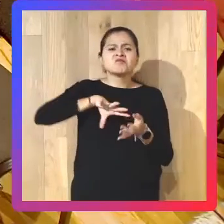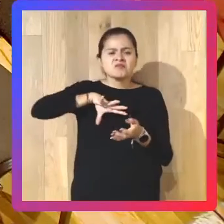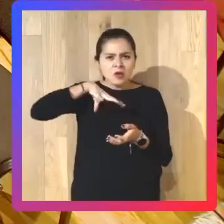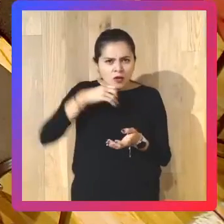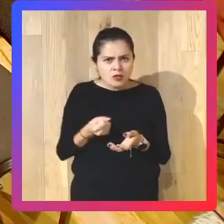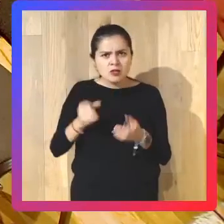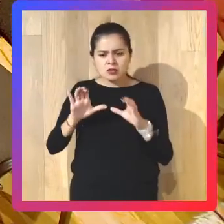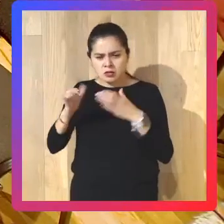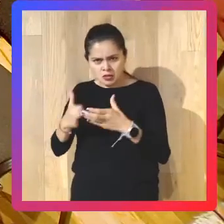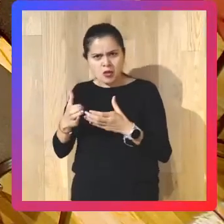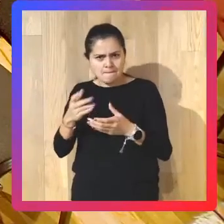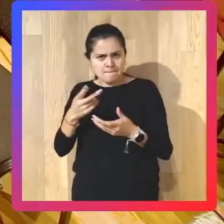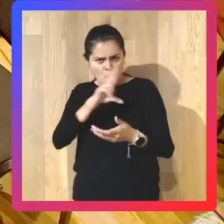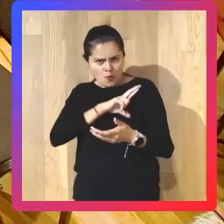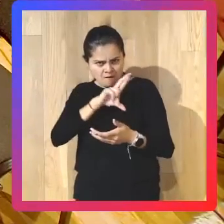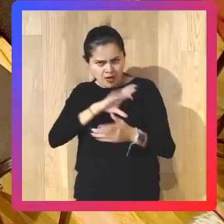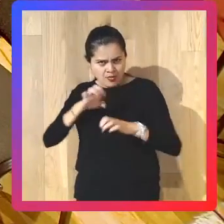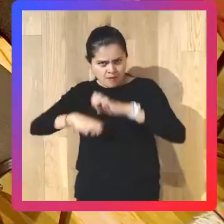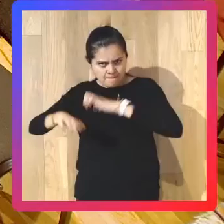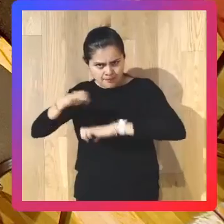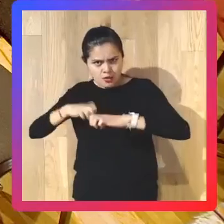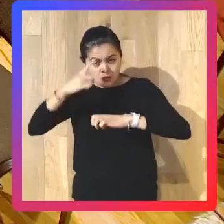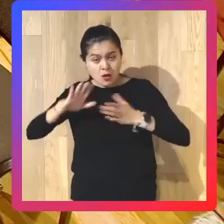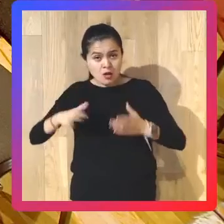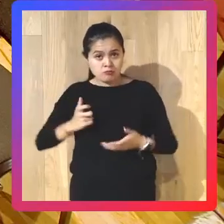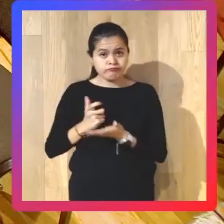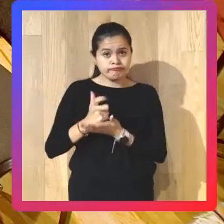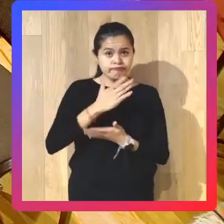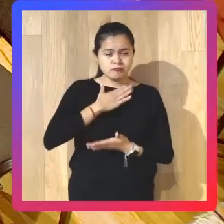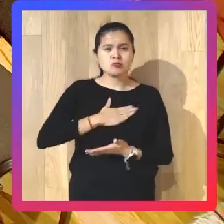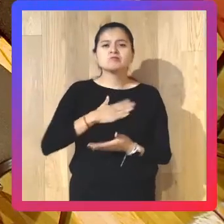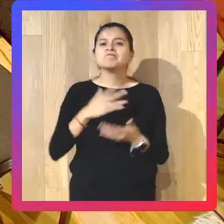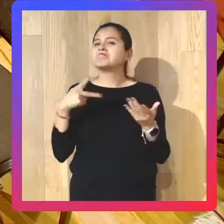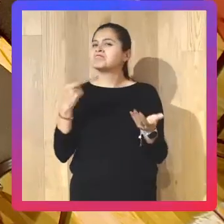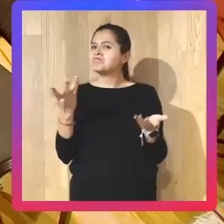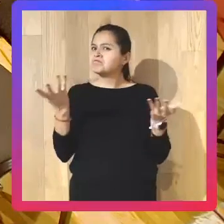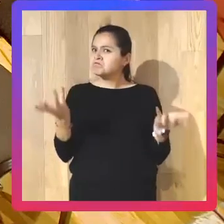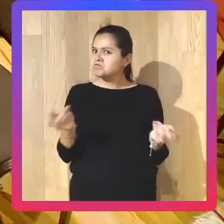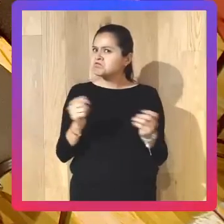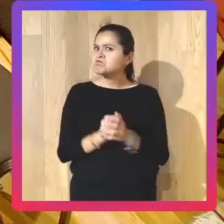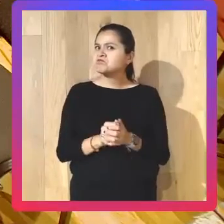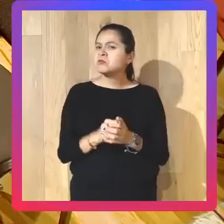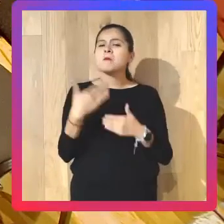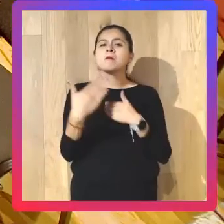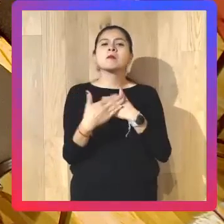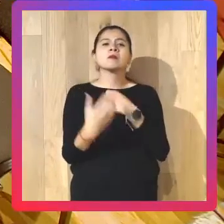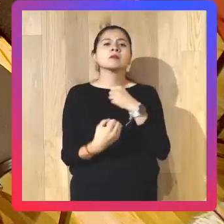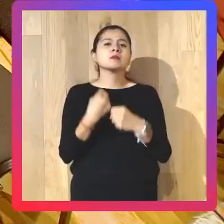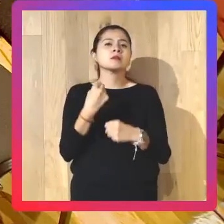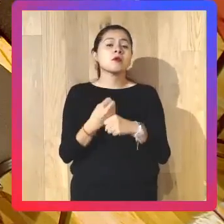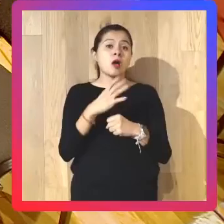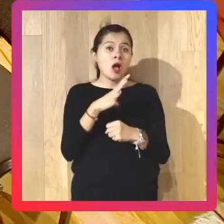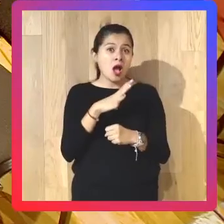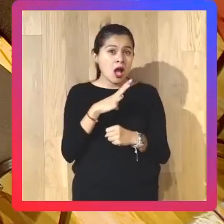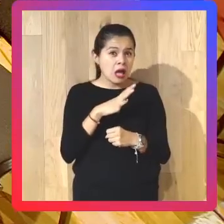iniciativa privada tienen contemplado hacer para el tema del salario digno, pero para el siguiente año tienen